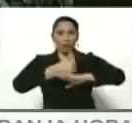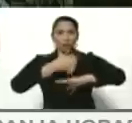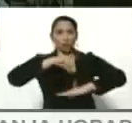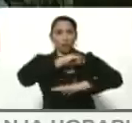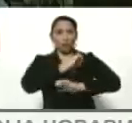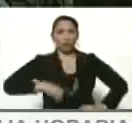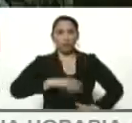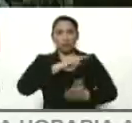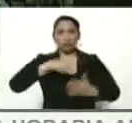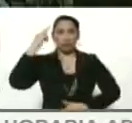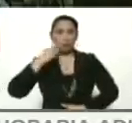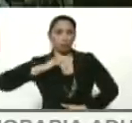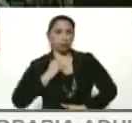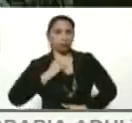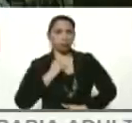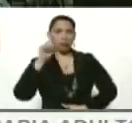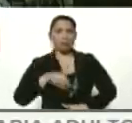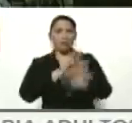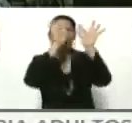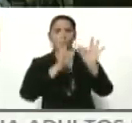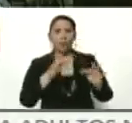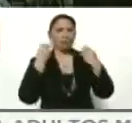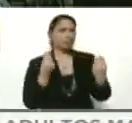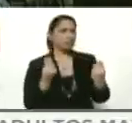Fuerza Armada y policiales, de manera de